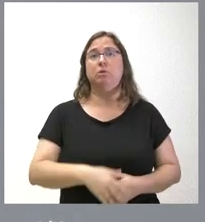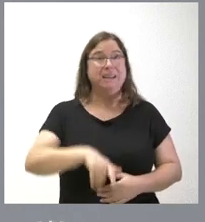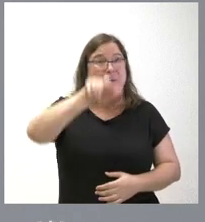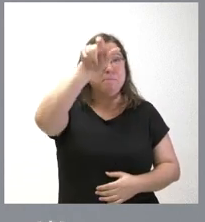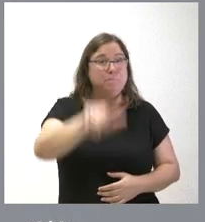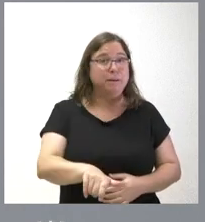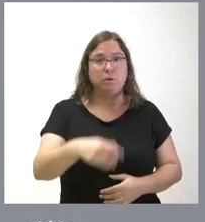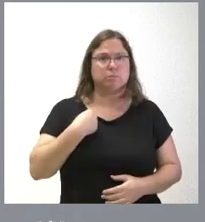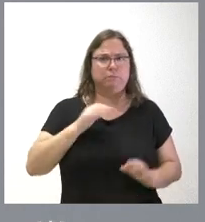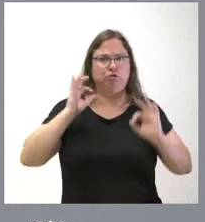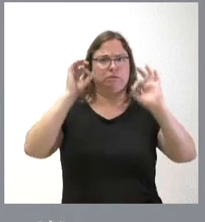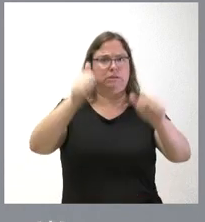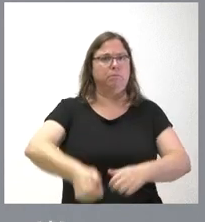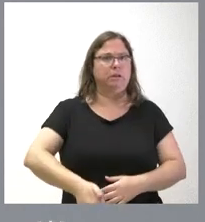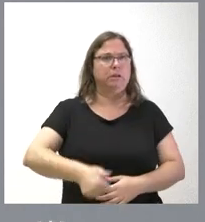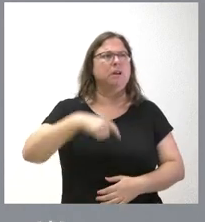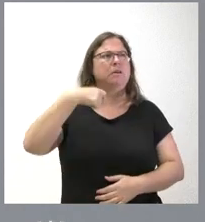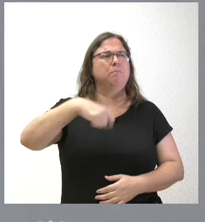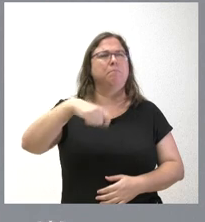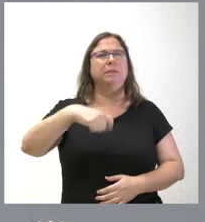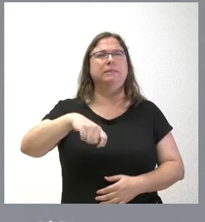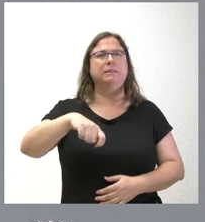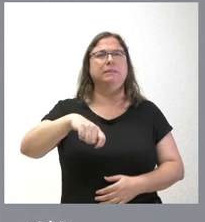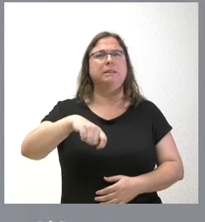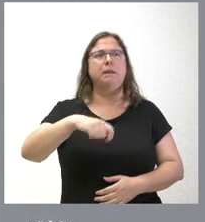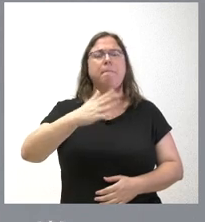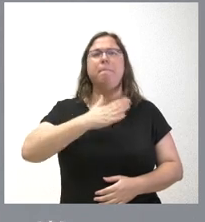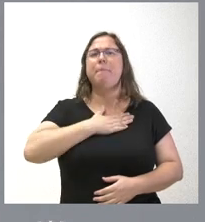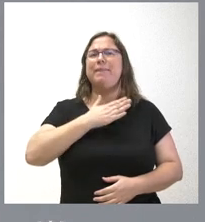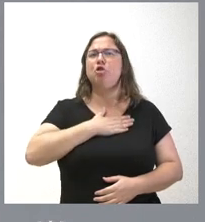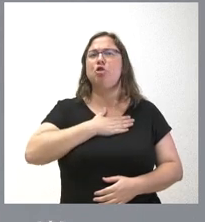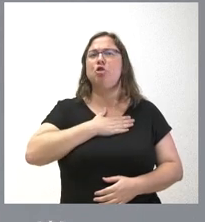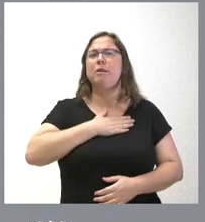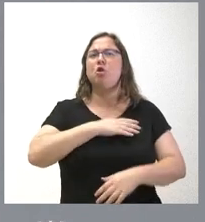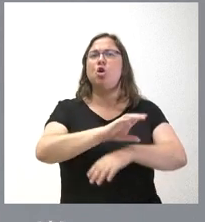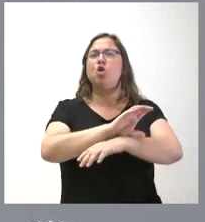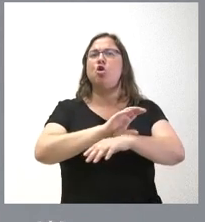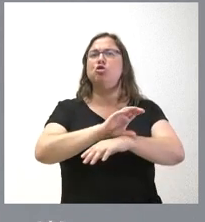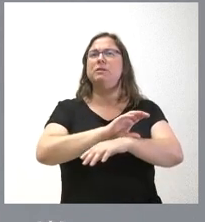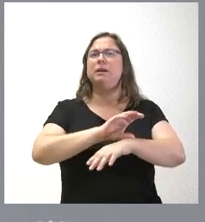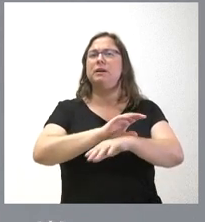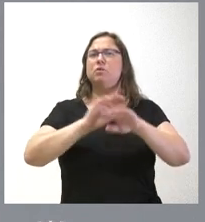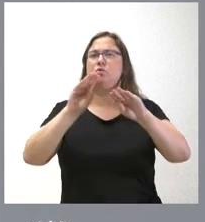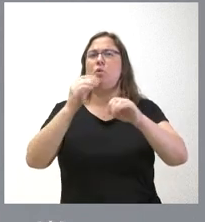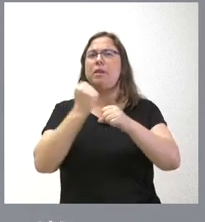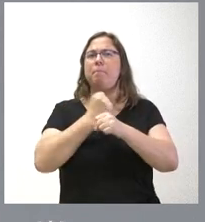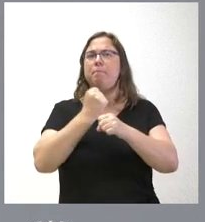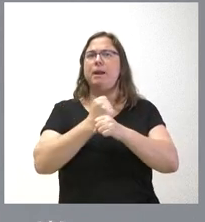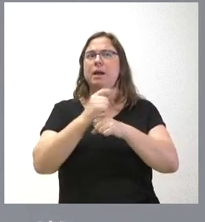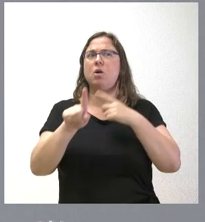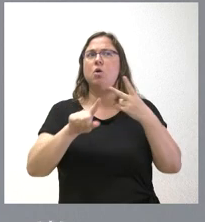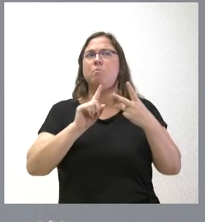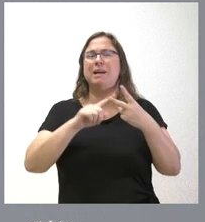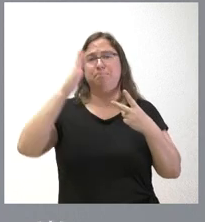el mismo que ha sido siempre creo que el presidente del patronato es el consejero de empleo y hay un